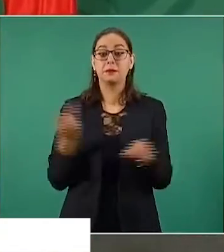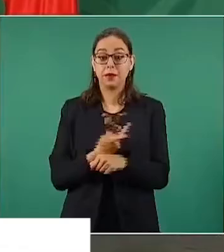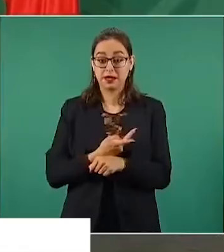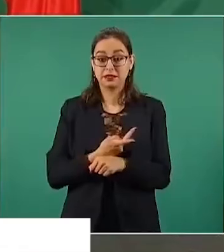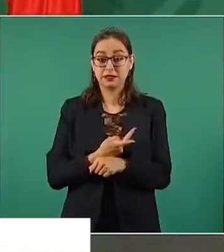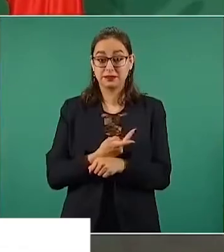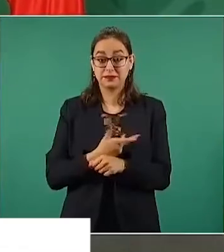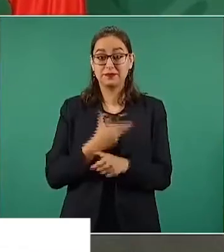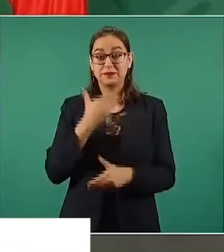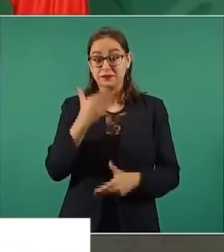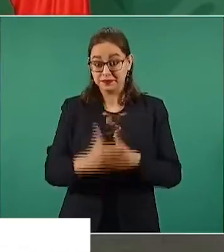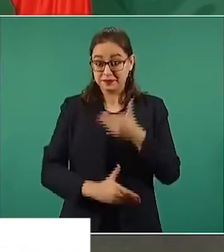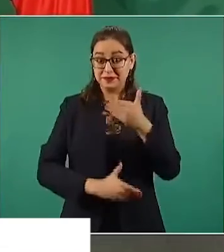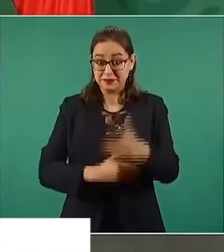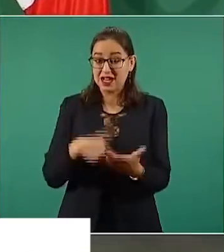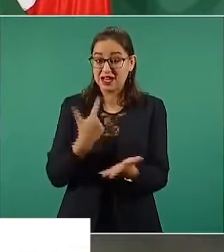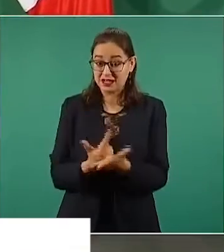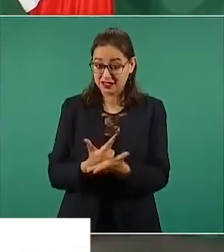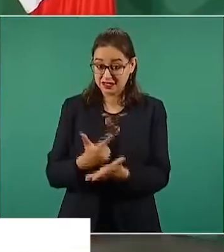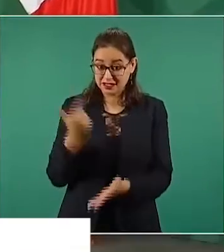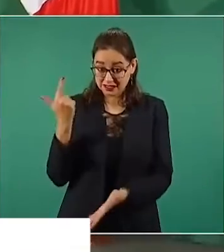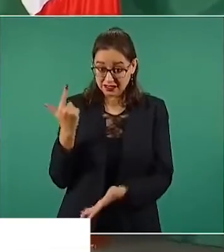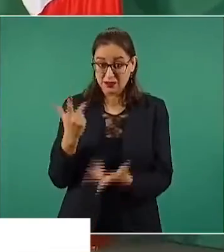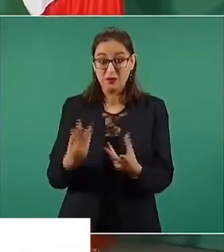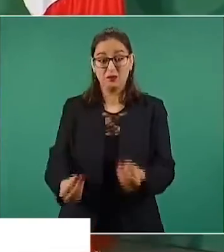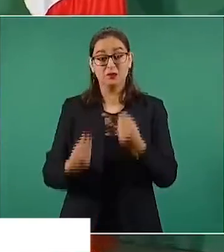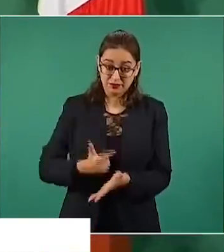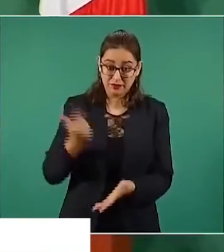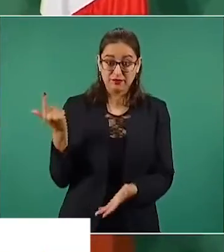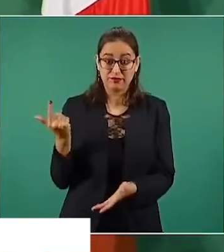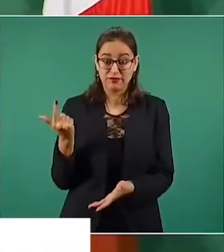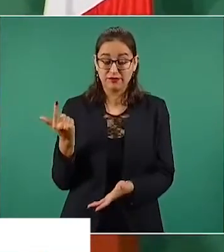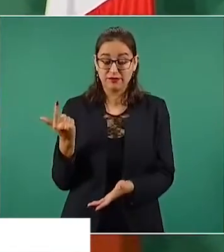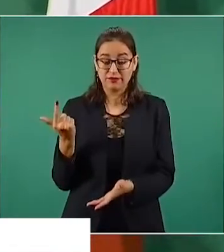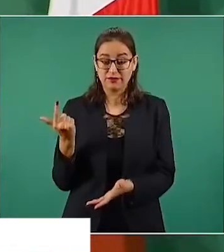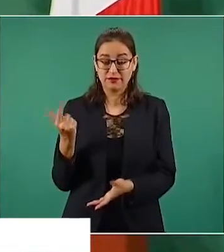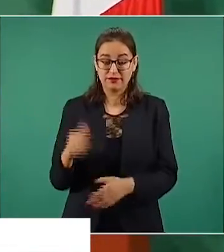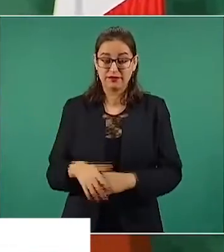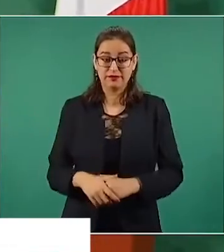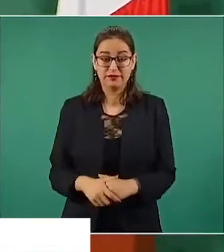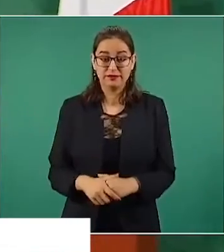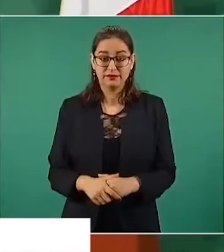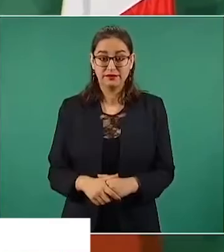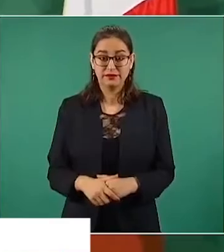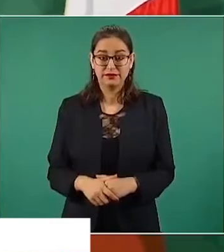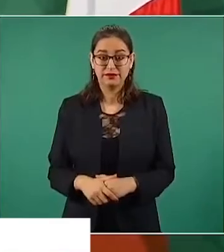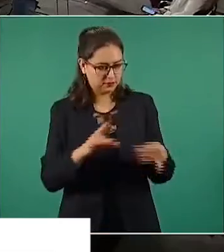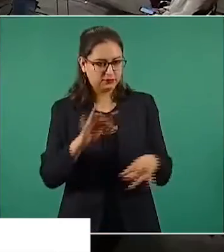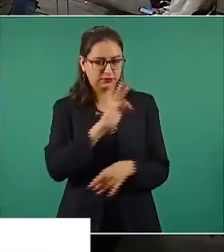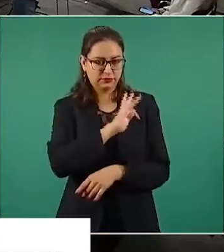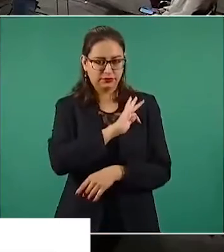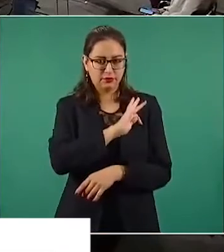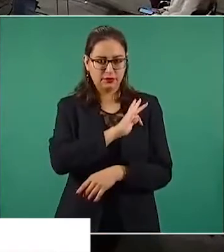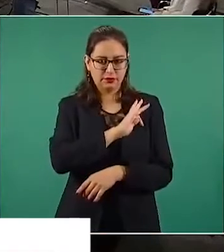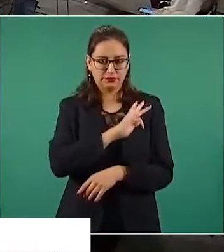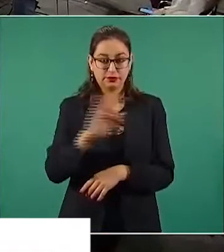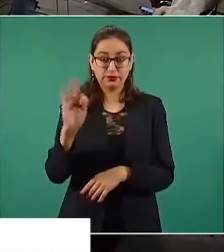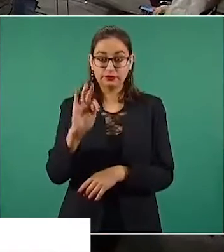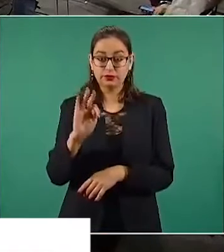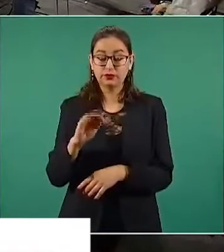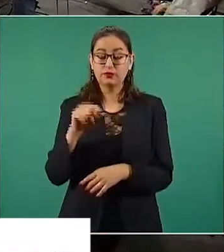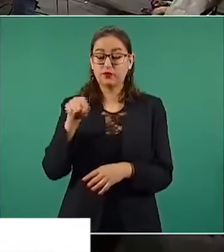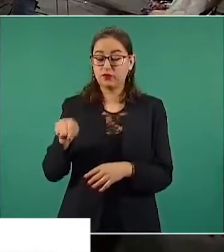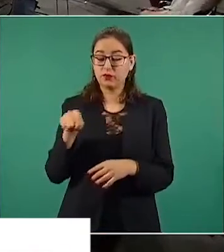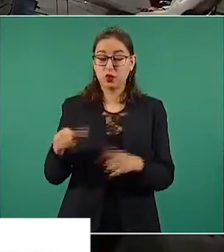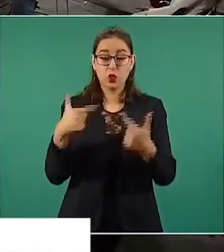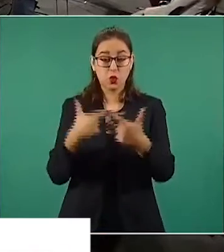estamos corriendo riesgos, muchos riesgos. Acabamos de rescatar un grupo muy